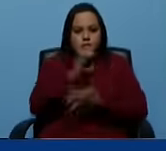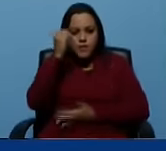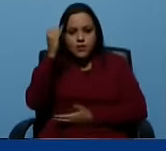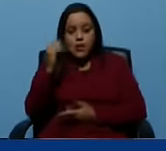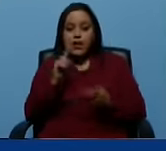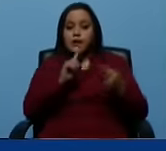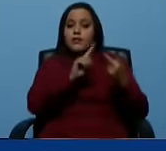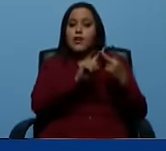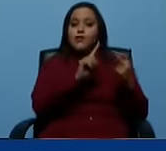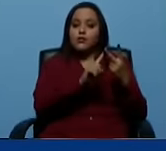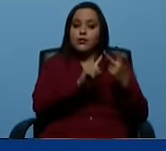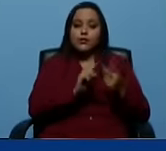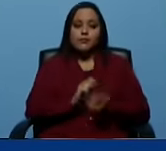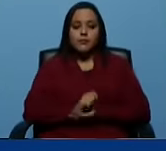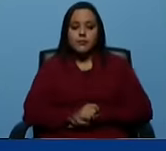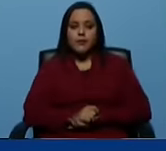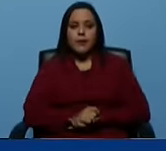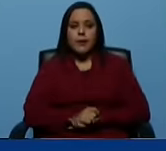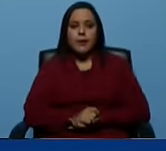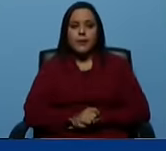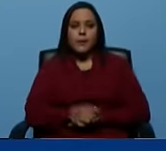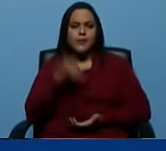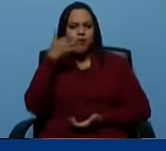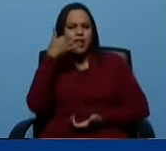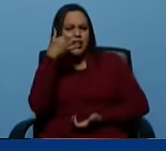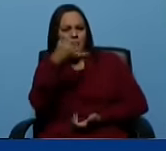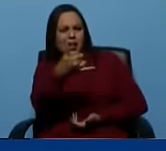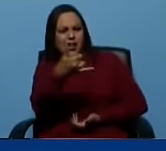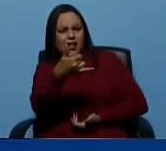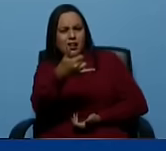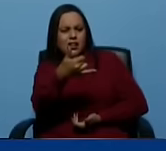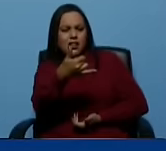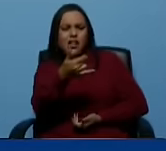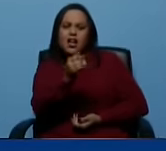segunda tiene que ver con una llamada telefónica que